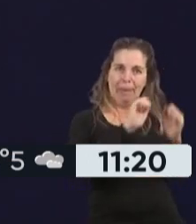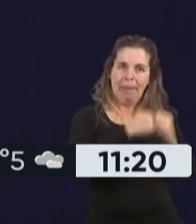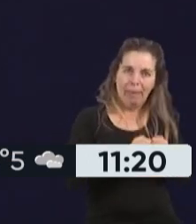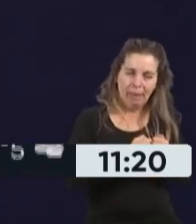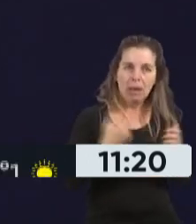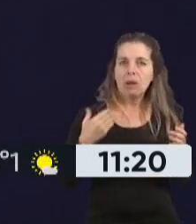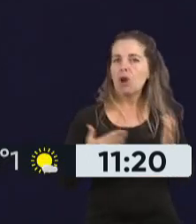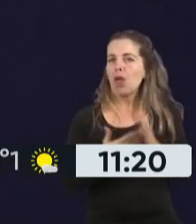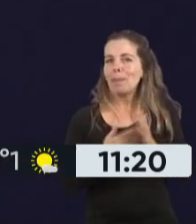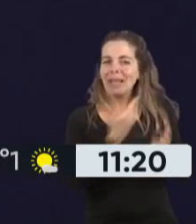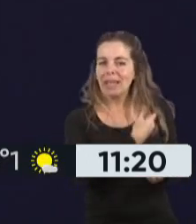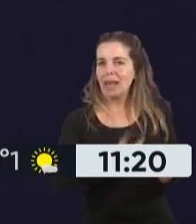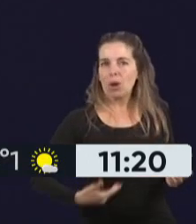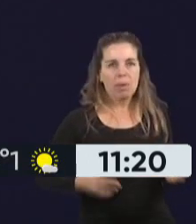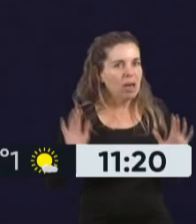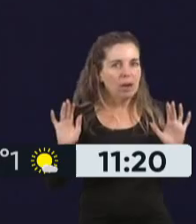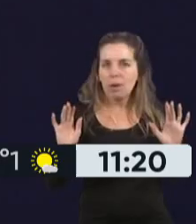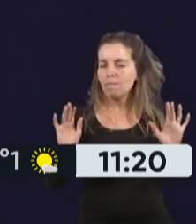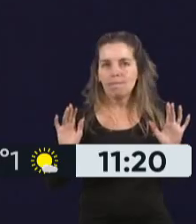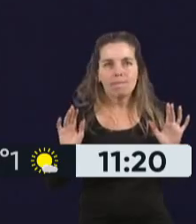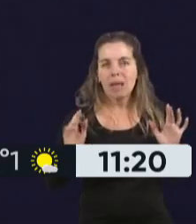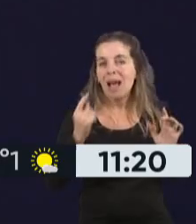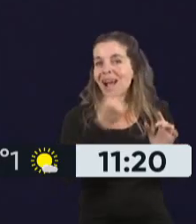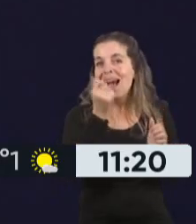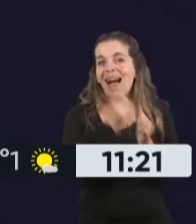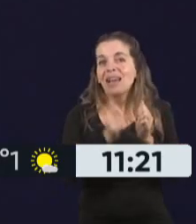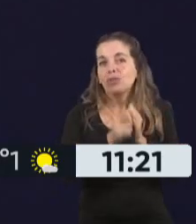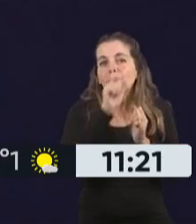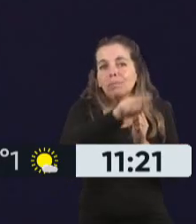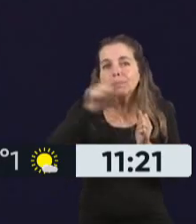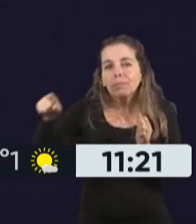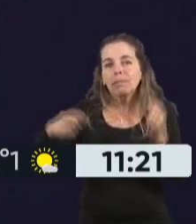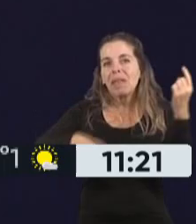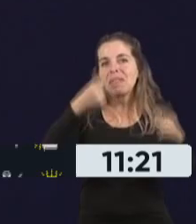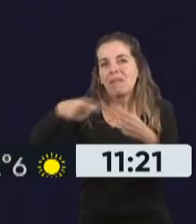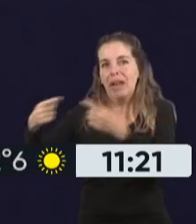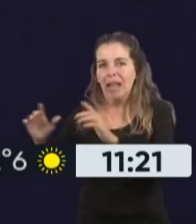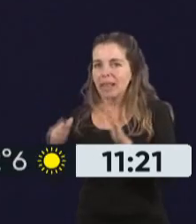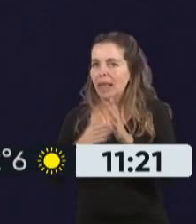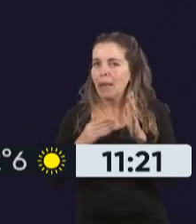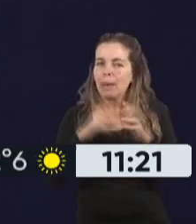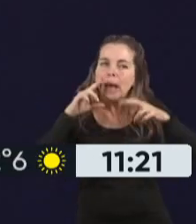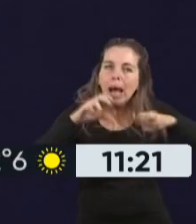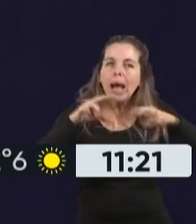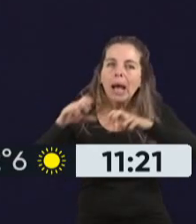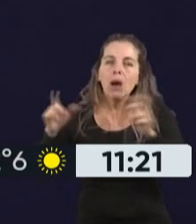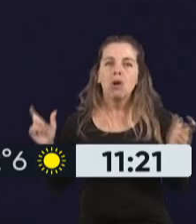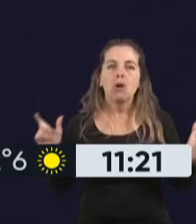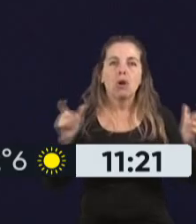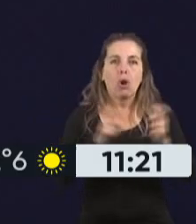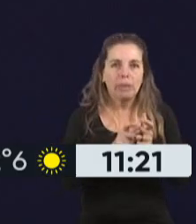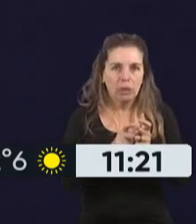caso ni se toman todos los casos iguales, cada caso es particular y cada caso se analiza la comisión correspondiente,